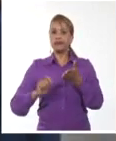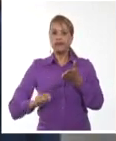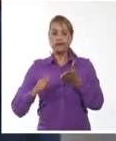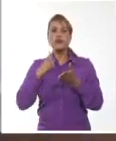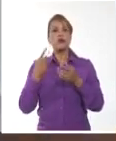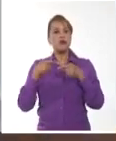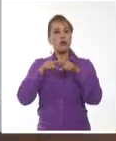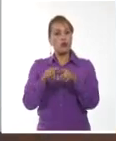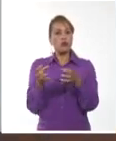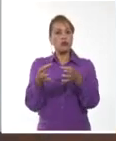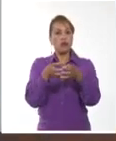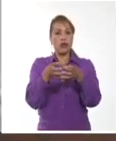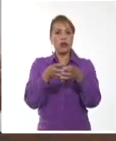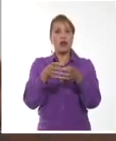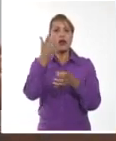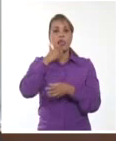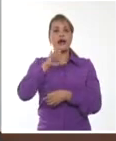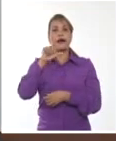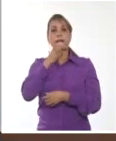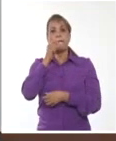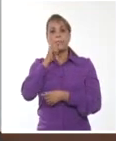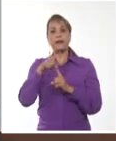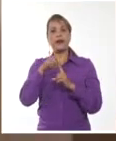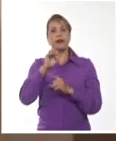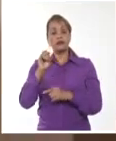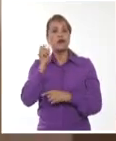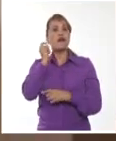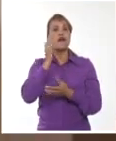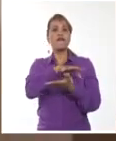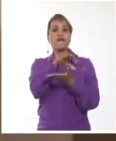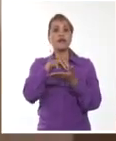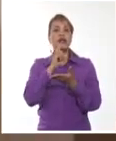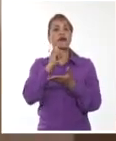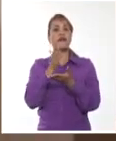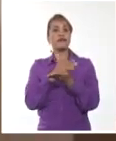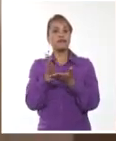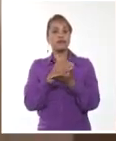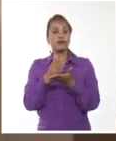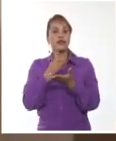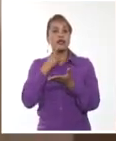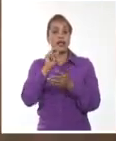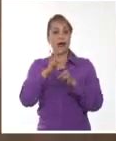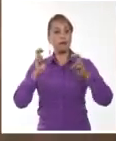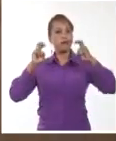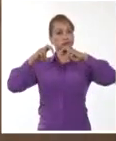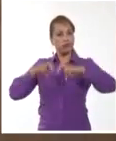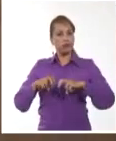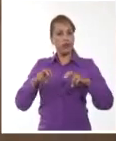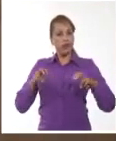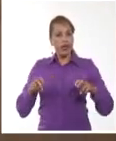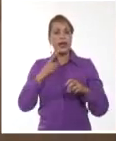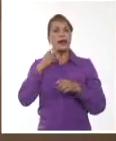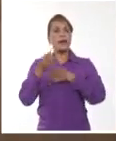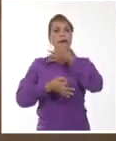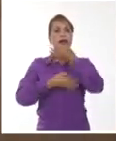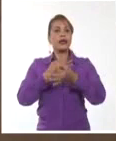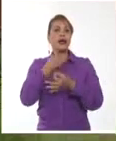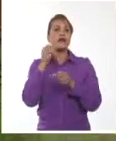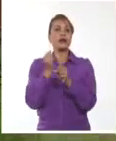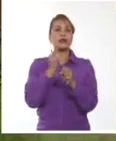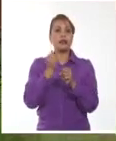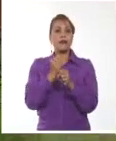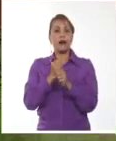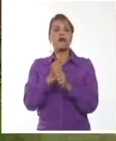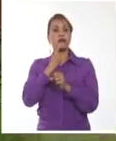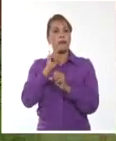Rosos, uno de los intelectuales a quien se dedica la Feria del Libro. Los panelistas reconocieron la amplia producción científica de Alberto Prieto